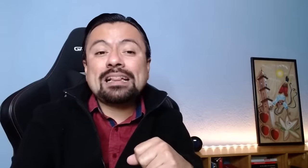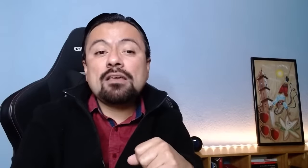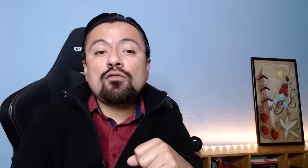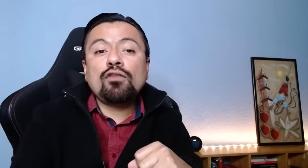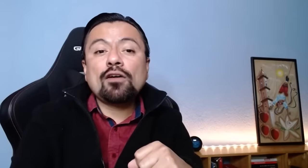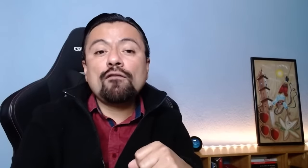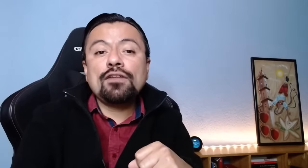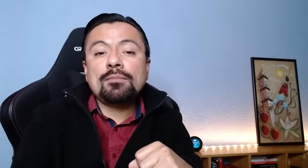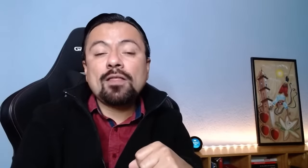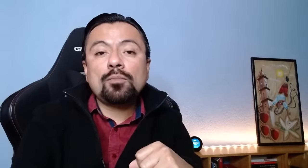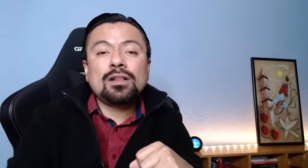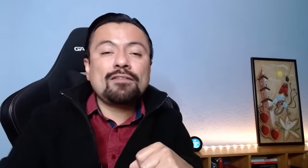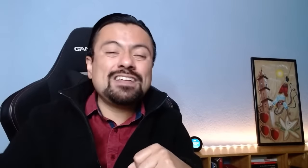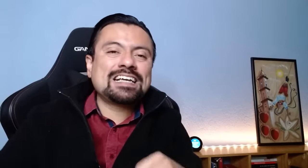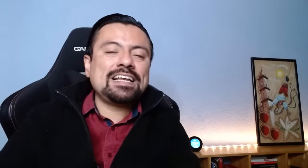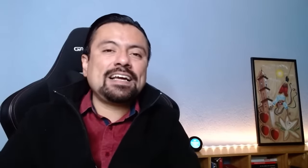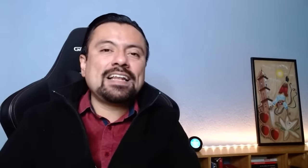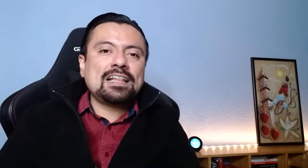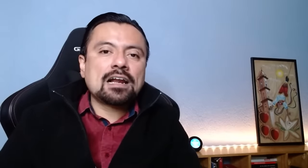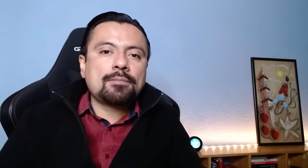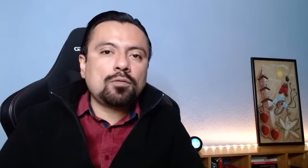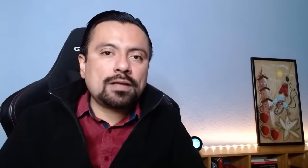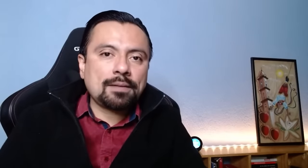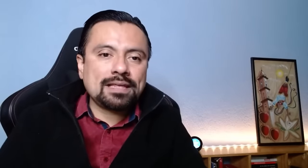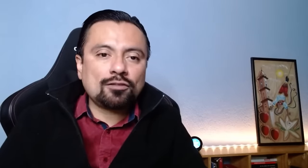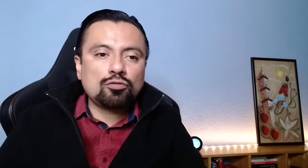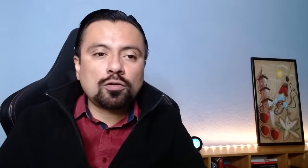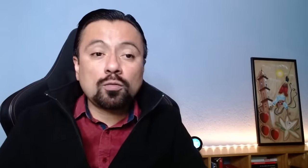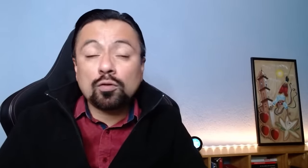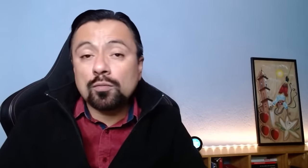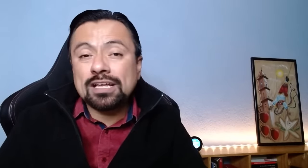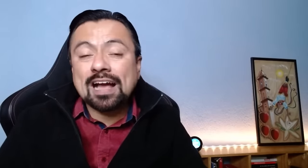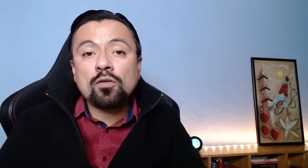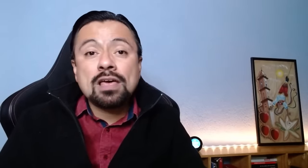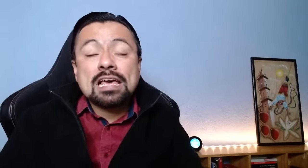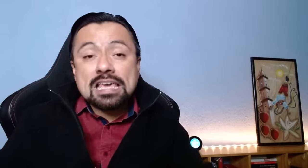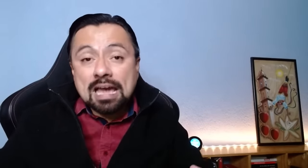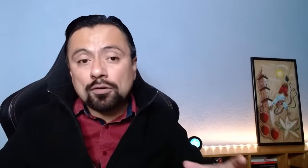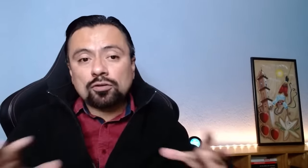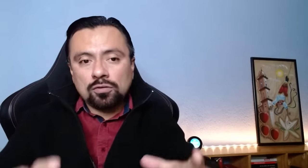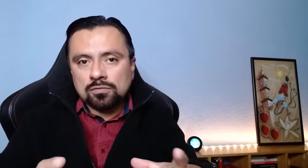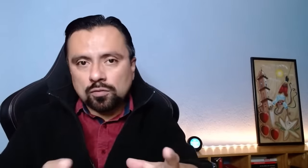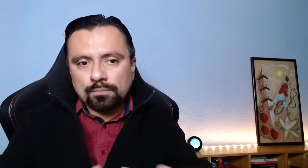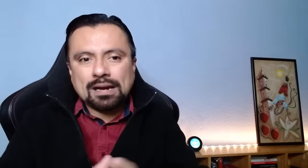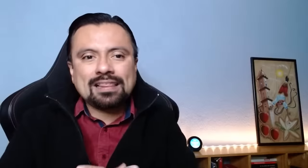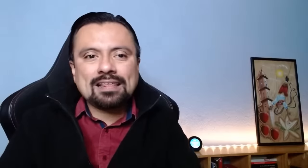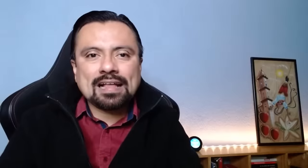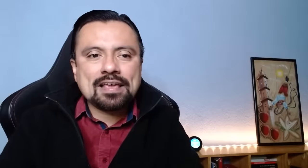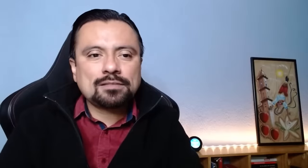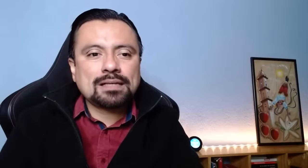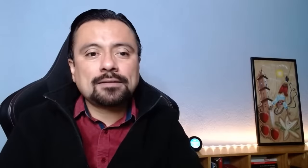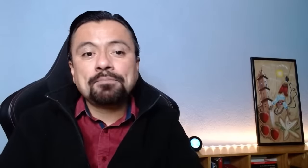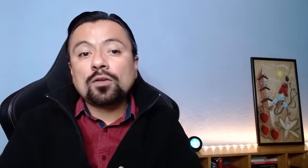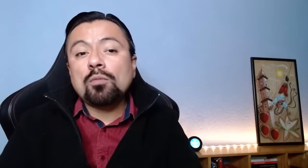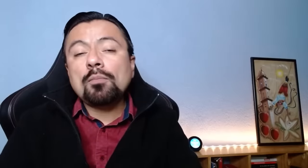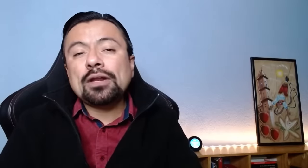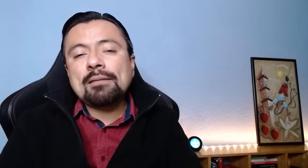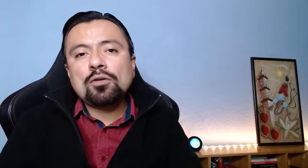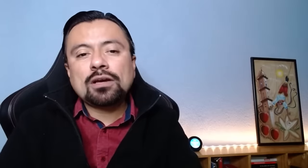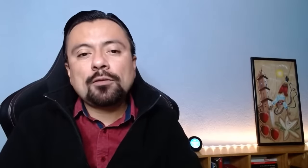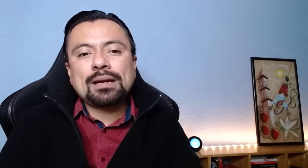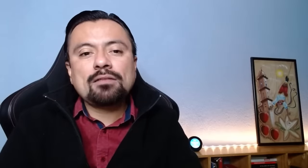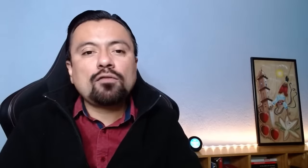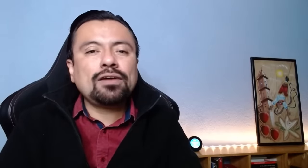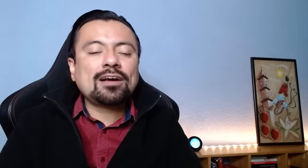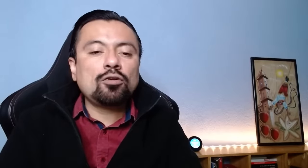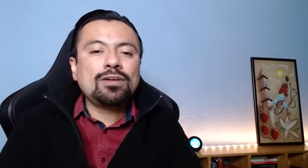Este operativo fue confirmado por la Fiscalía General de la República mediante un comunicado y aportó un par de detalles más. como por